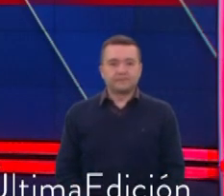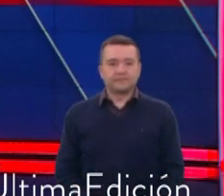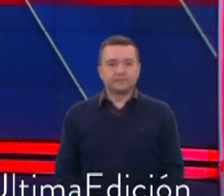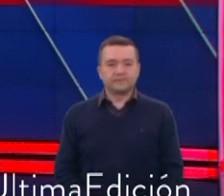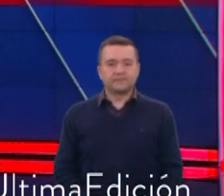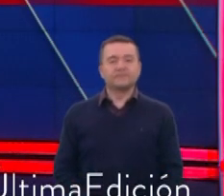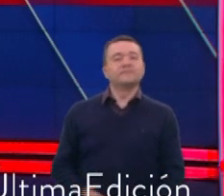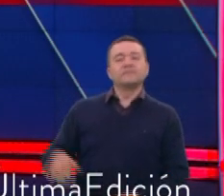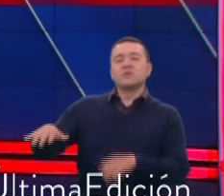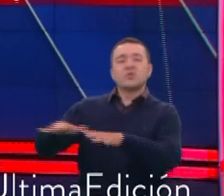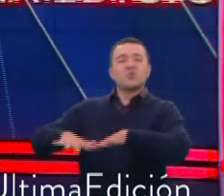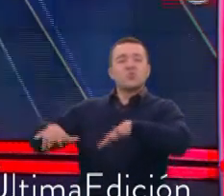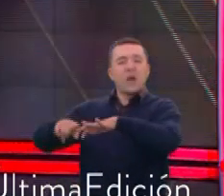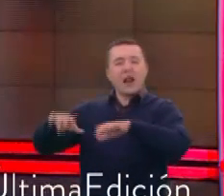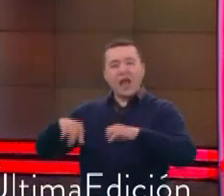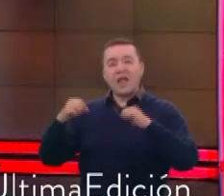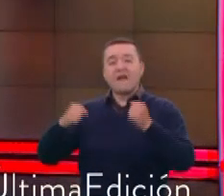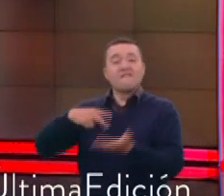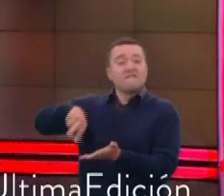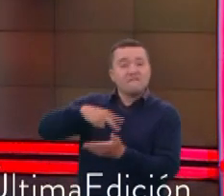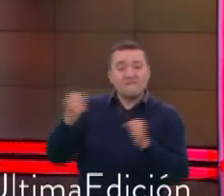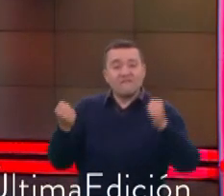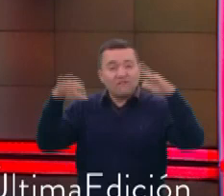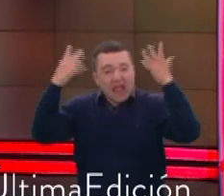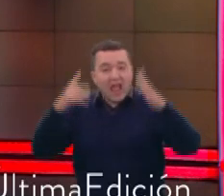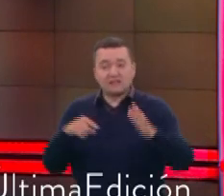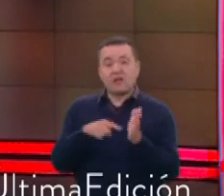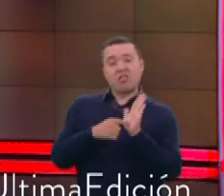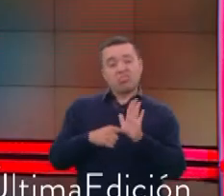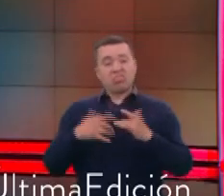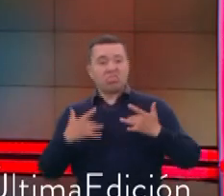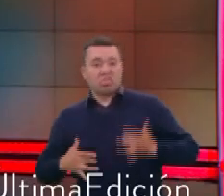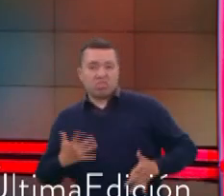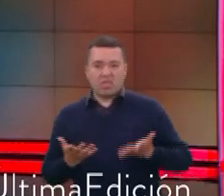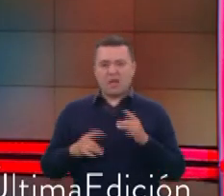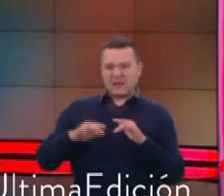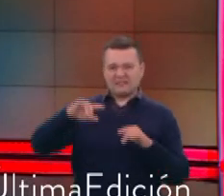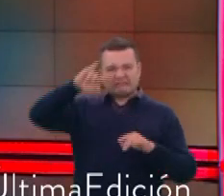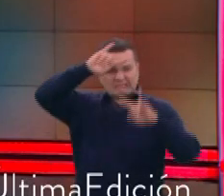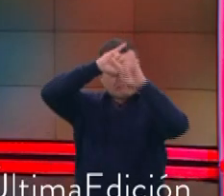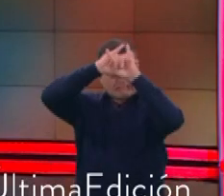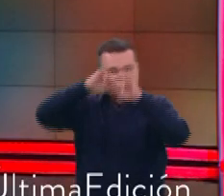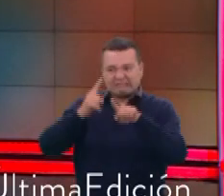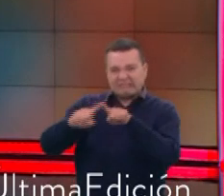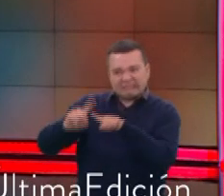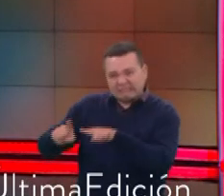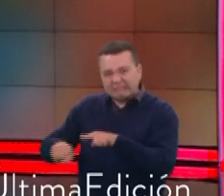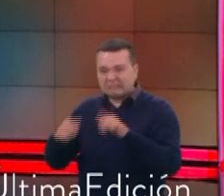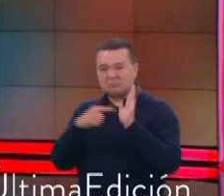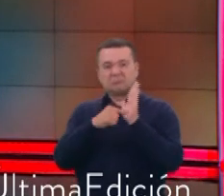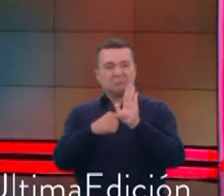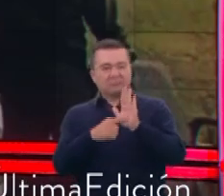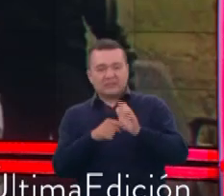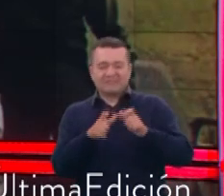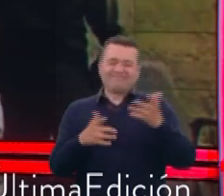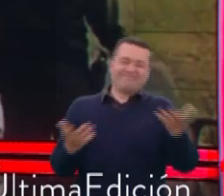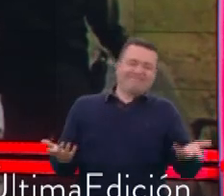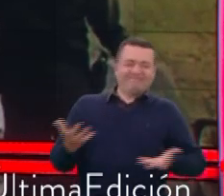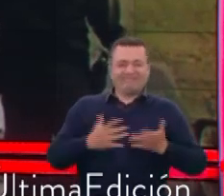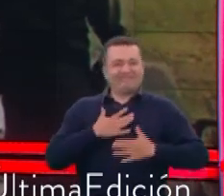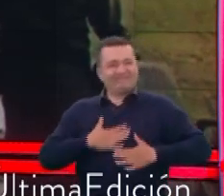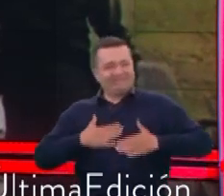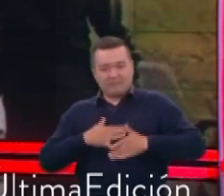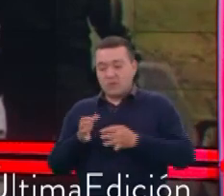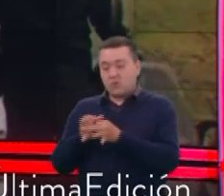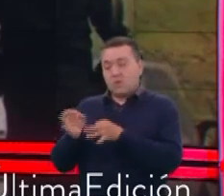Rumbas, exhibicionismo y grabaciones de videos con contenido sexual tienen desesperados a los habitantes de una vereda entre El Peñol y Guatapé en